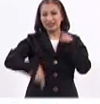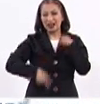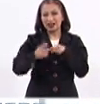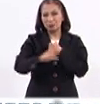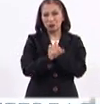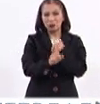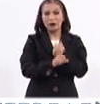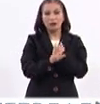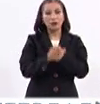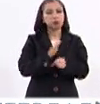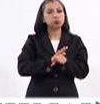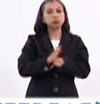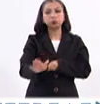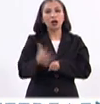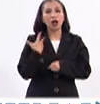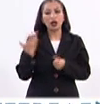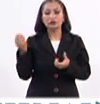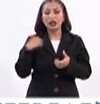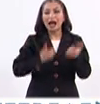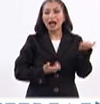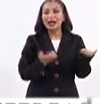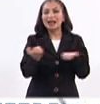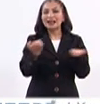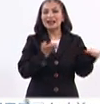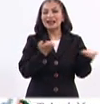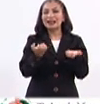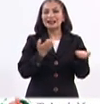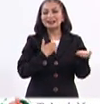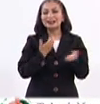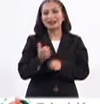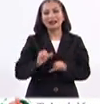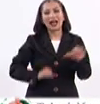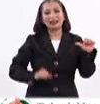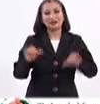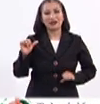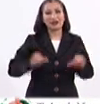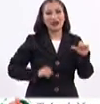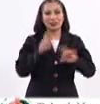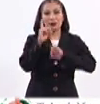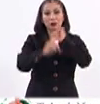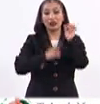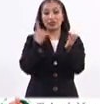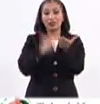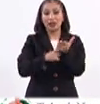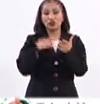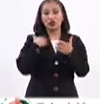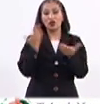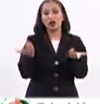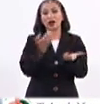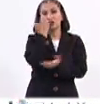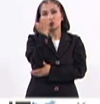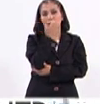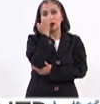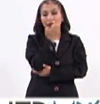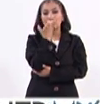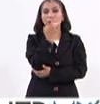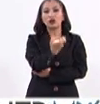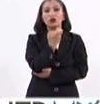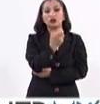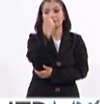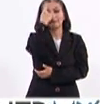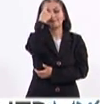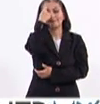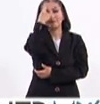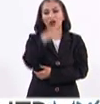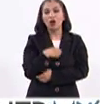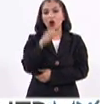este flagelo es incluir actividades de educación y activación física dentro del currículo académico. Con esto en mente,